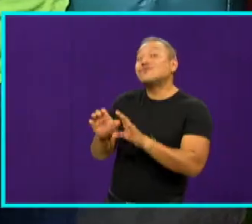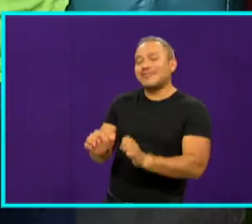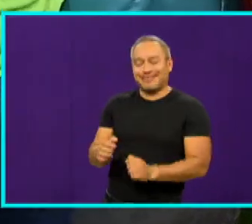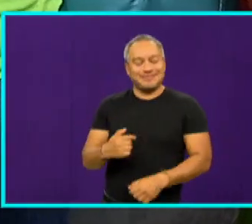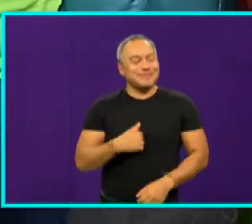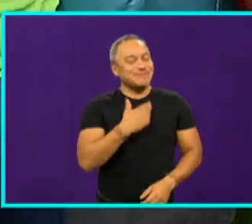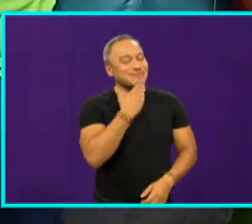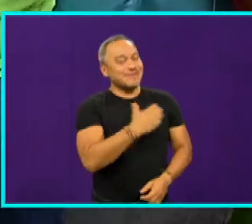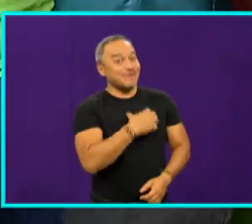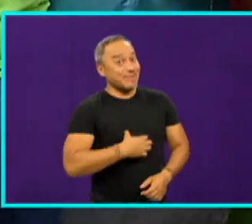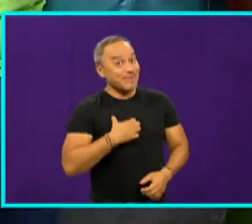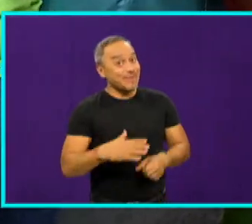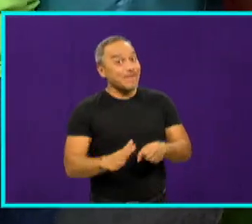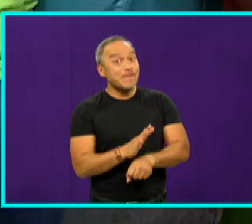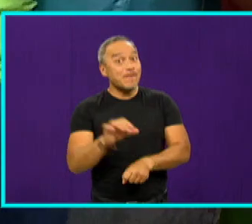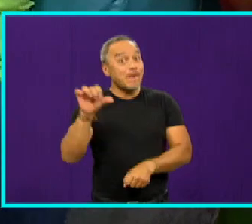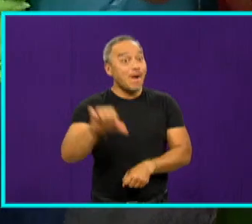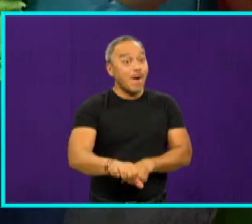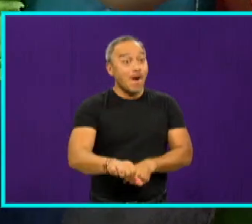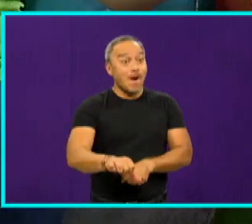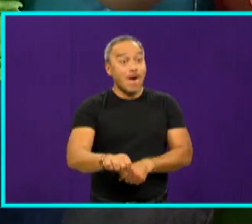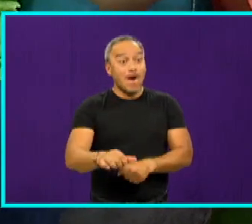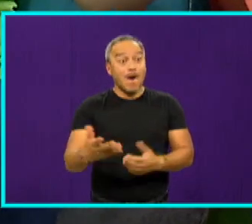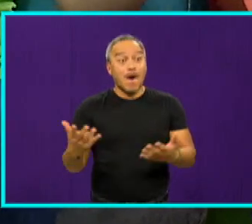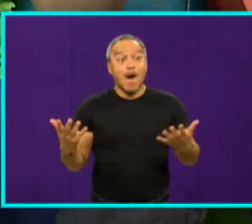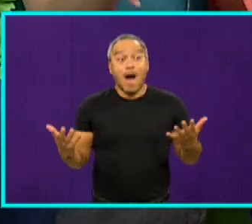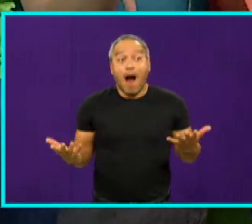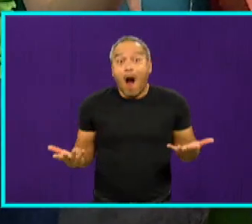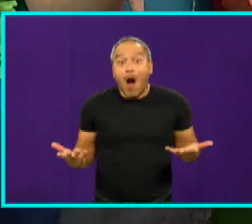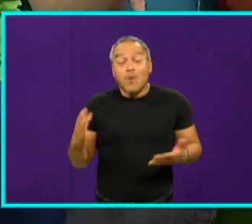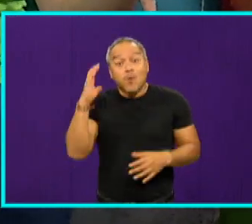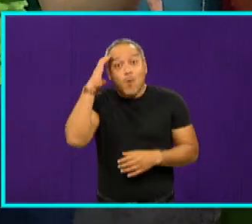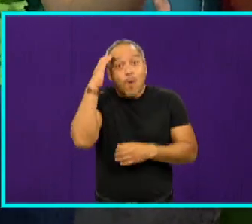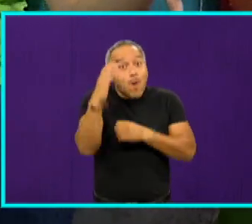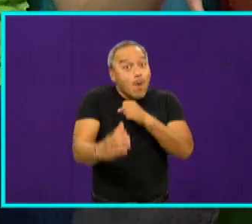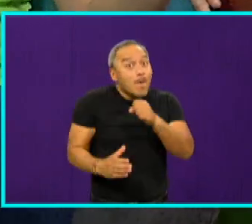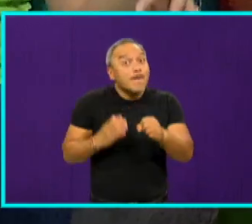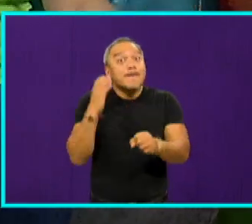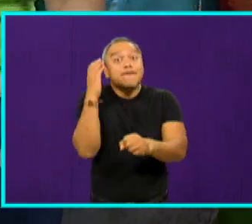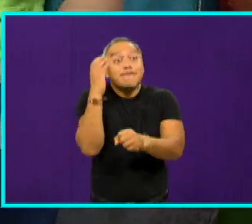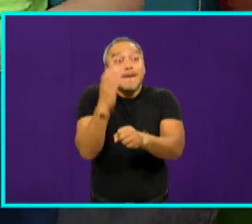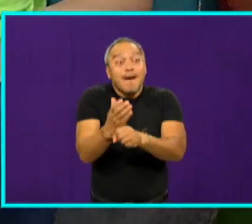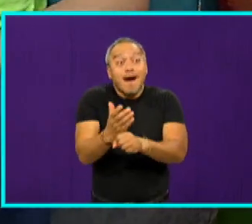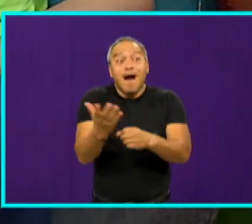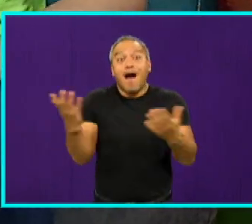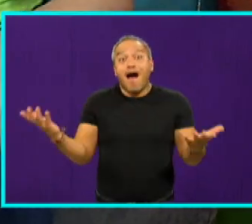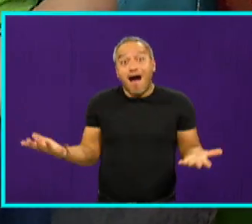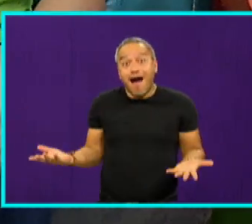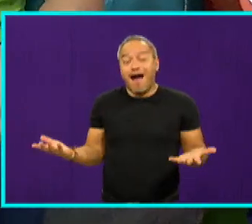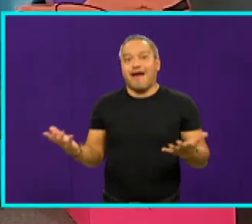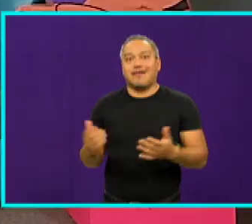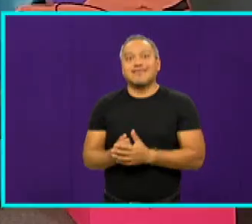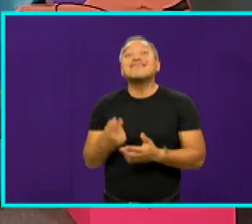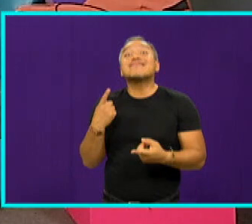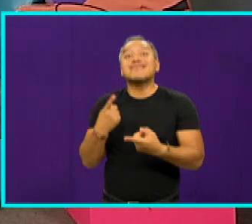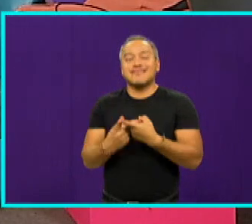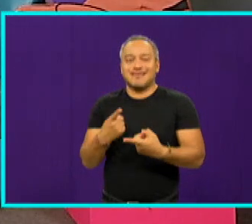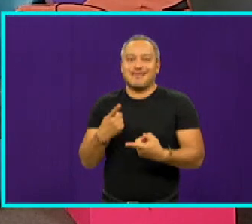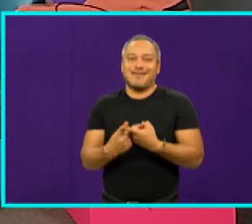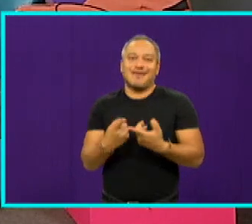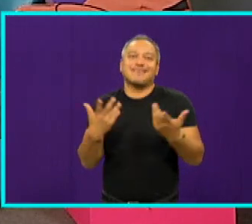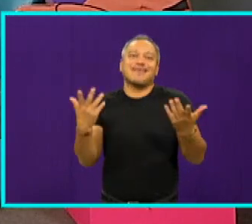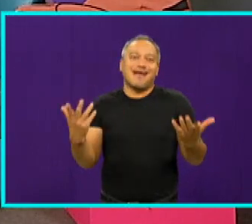contenta porque el día de hoy alguien está cumpliendo años. ¡Oh! Fíjense que hoy está cumpliendo años nuestra